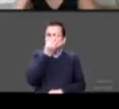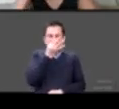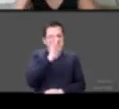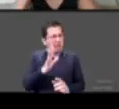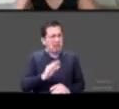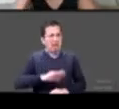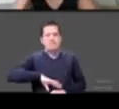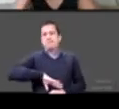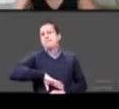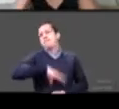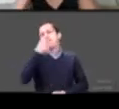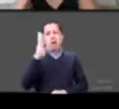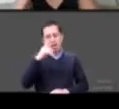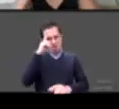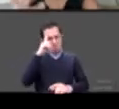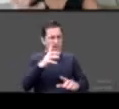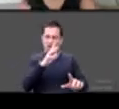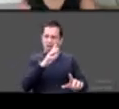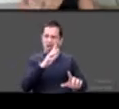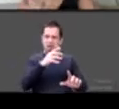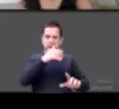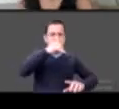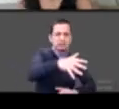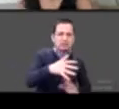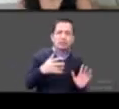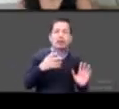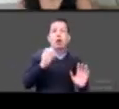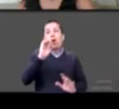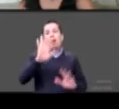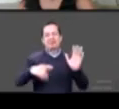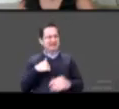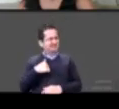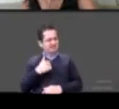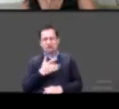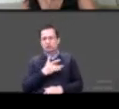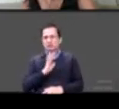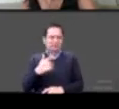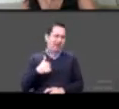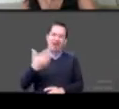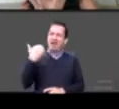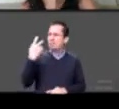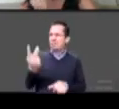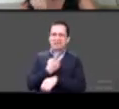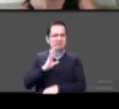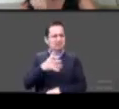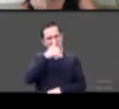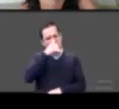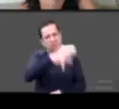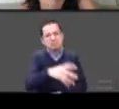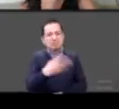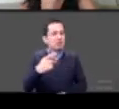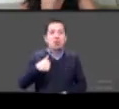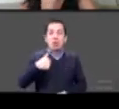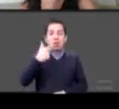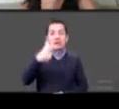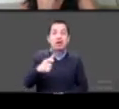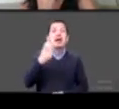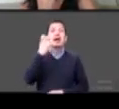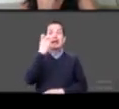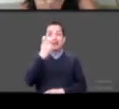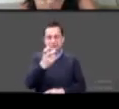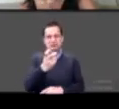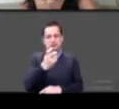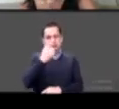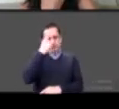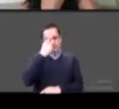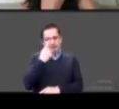principio del testimonio, pero no quiero serlo, ¿no? Entonces, ¿qué hago? Entonces, para prevenir estas situaciones de violencia y crisis y